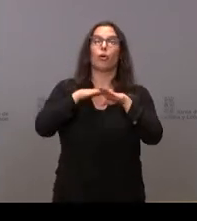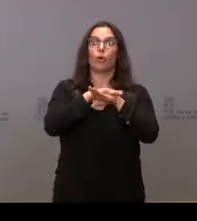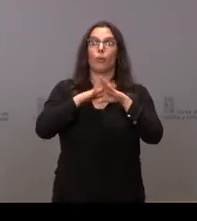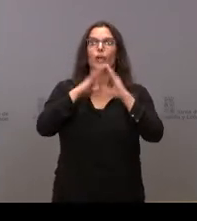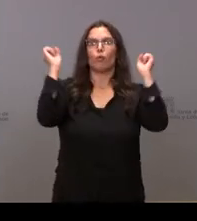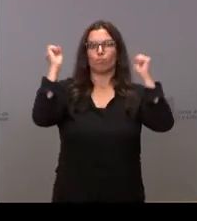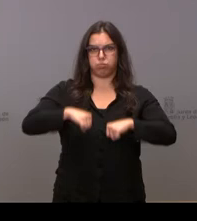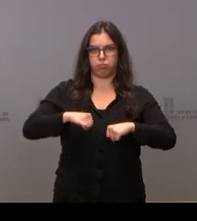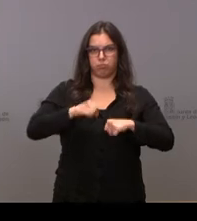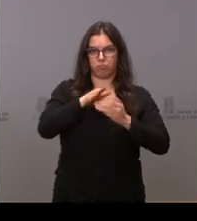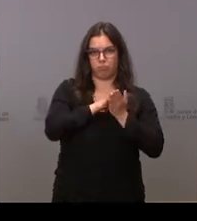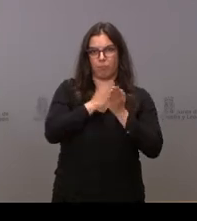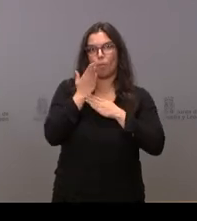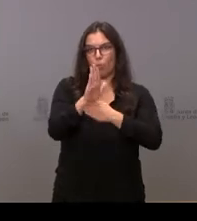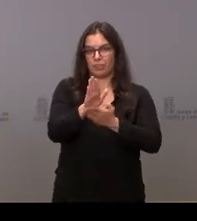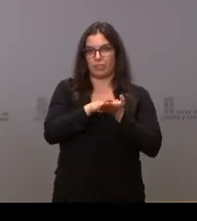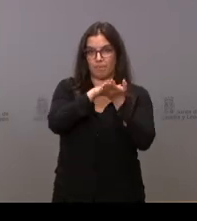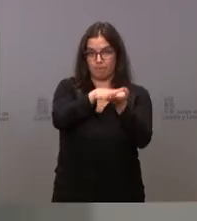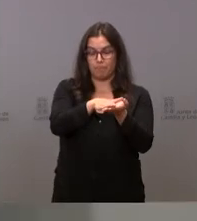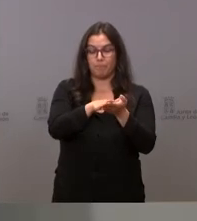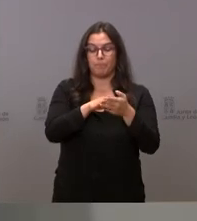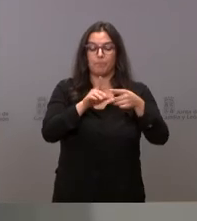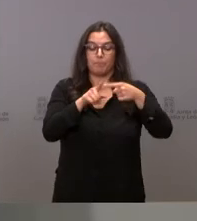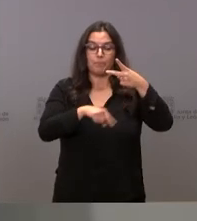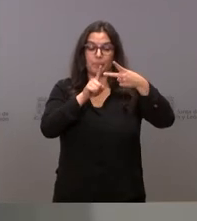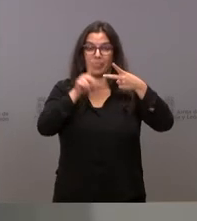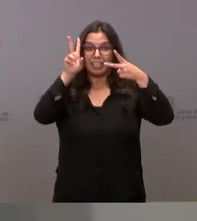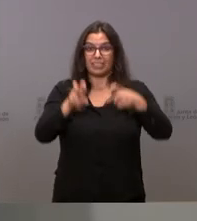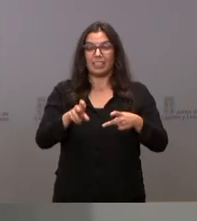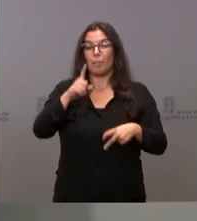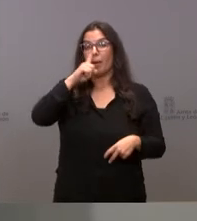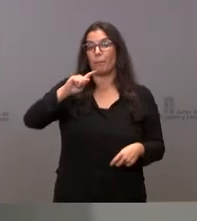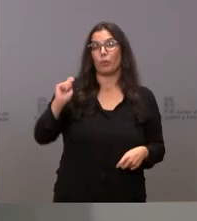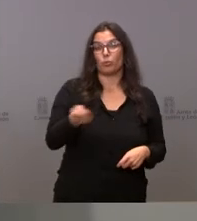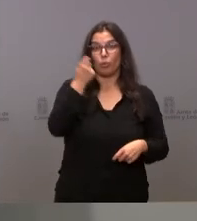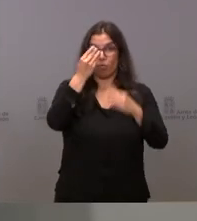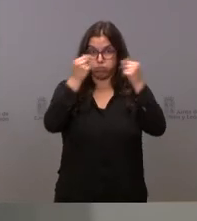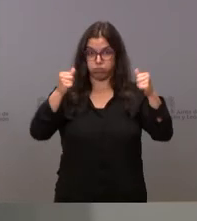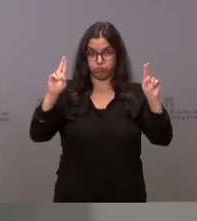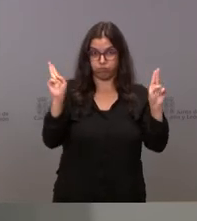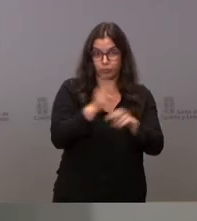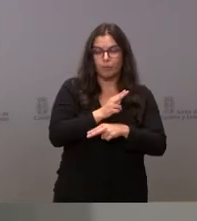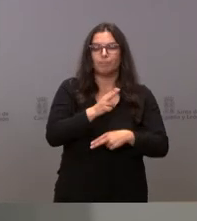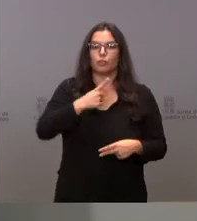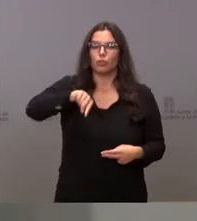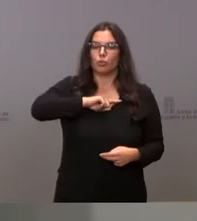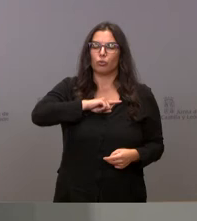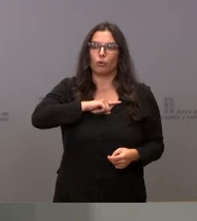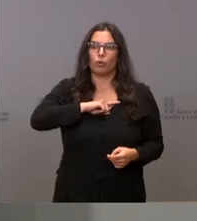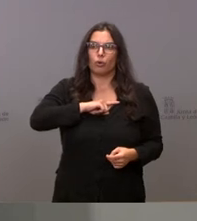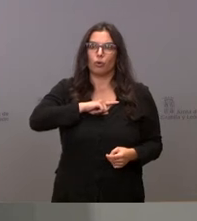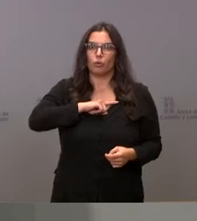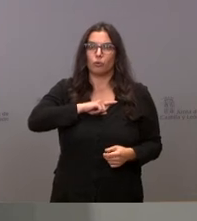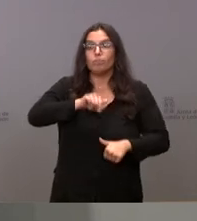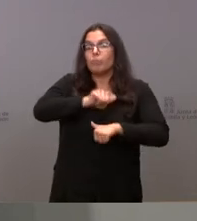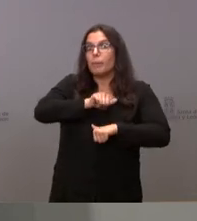en el próximo Consejo. Y sobre el asunto de la abolición de la prostitución, nosotros estamos a la